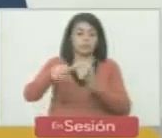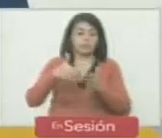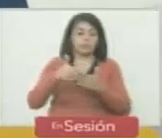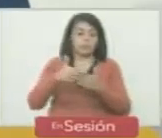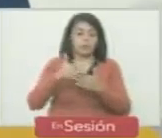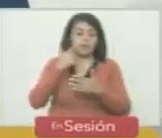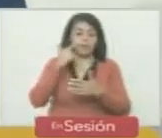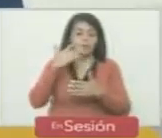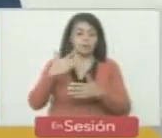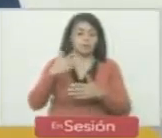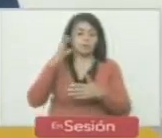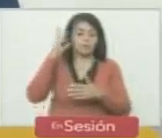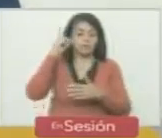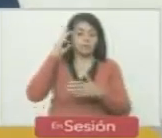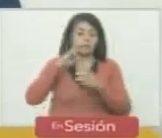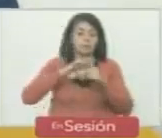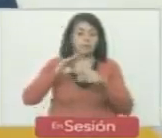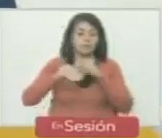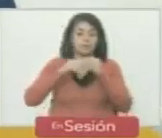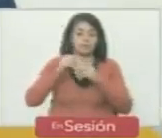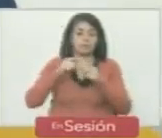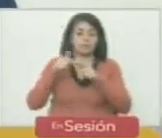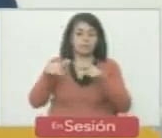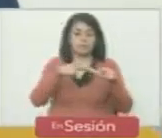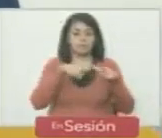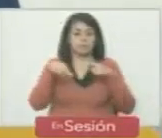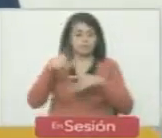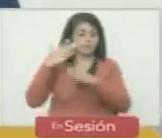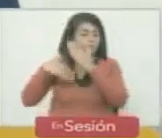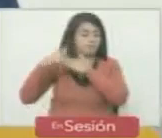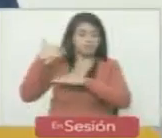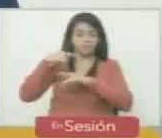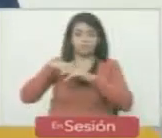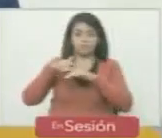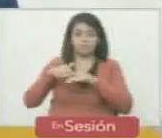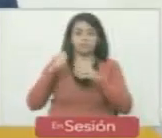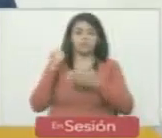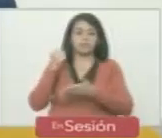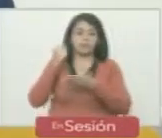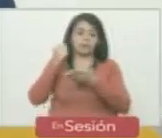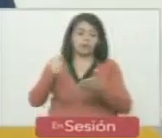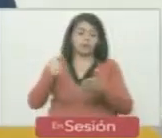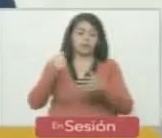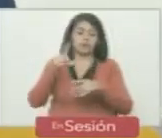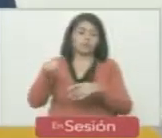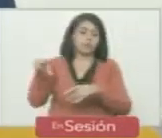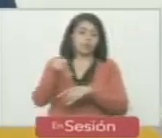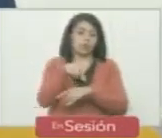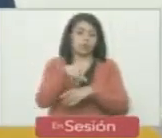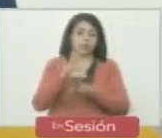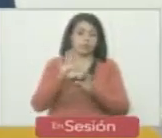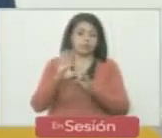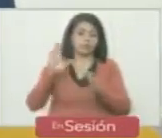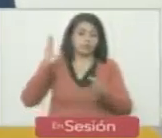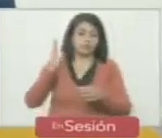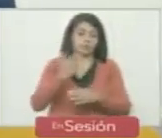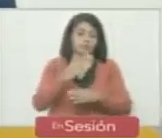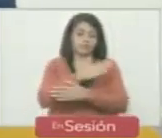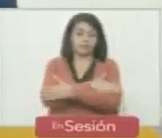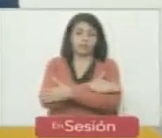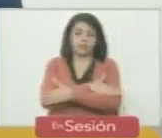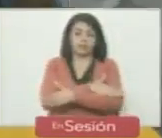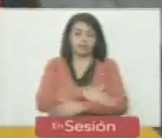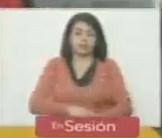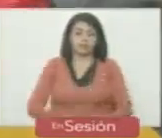las tradiciones y saberes ancestrales os lo premien. En caso contrario, que os lo demanden. Felicitaciones,